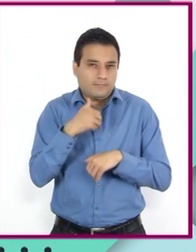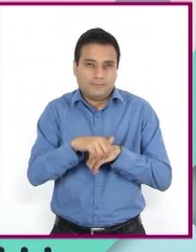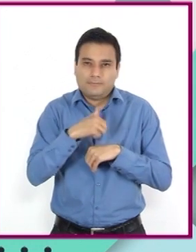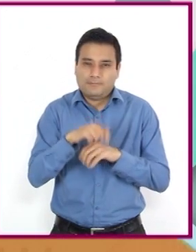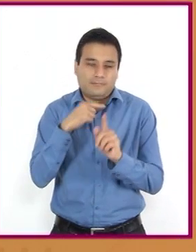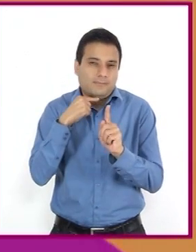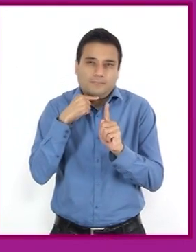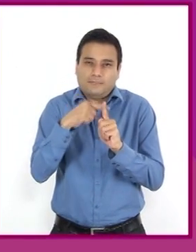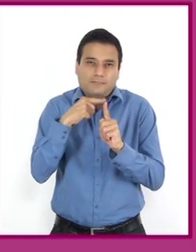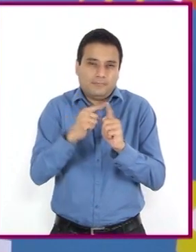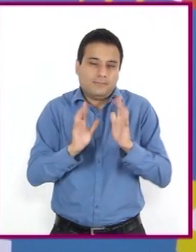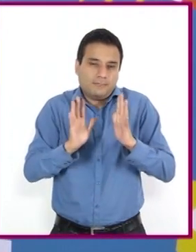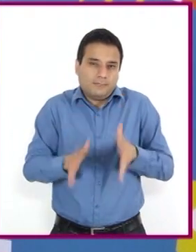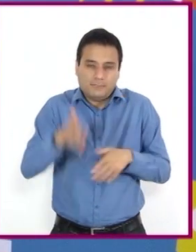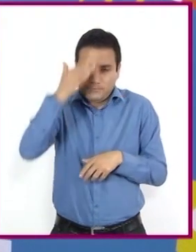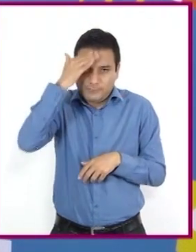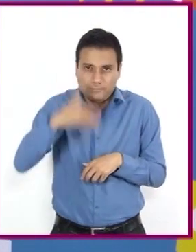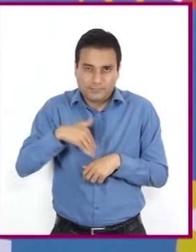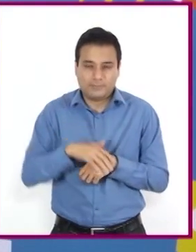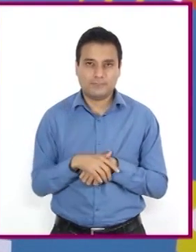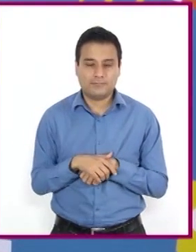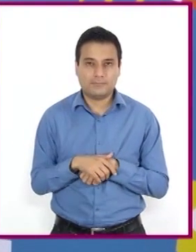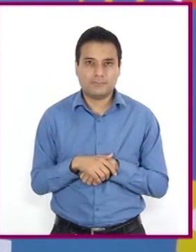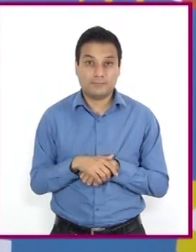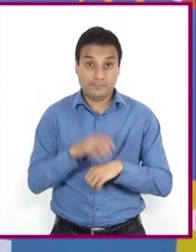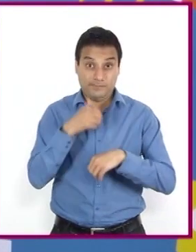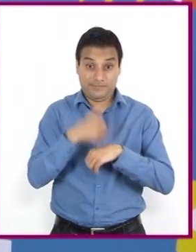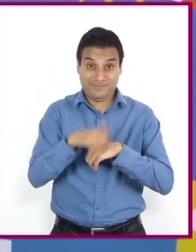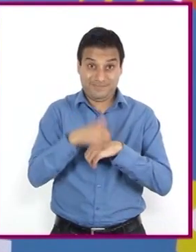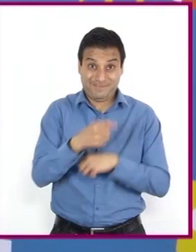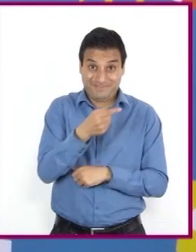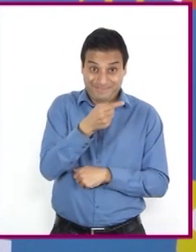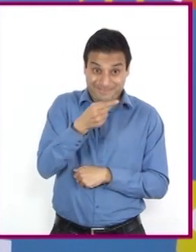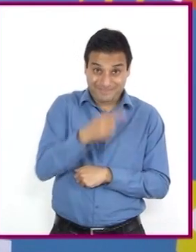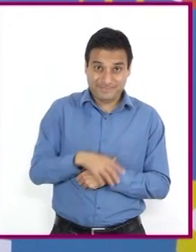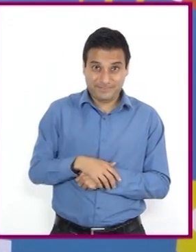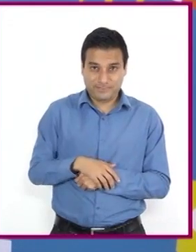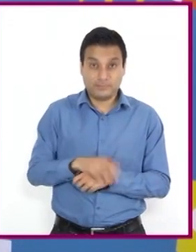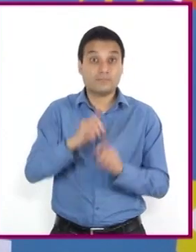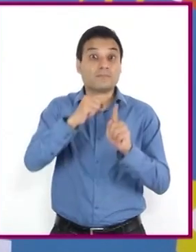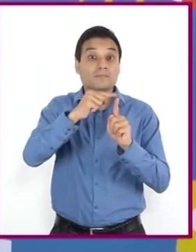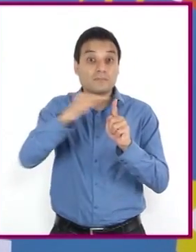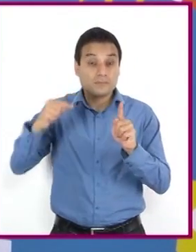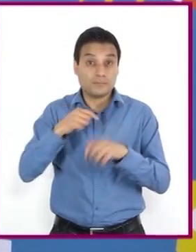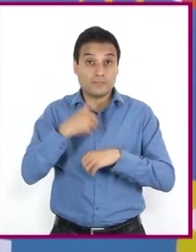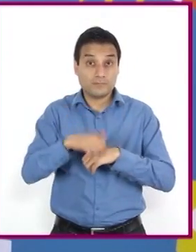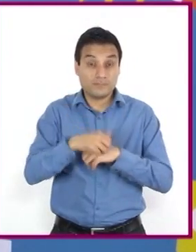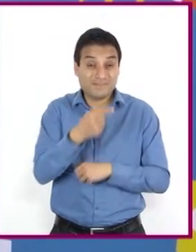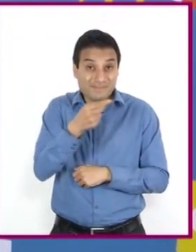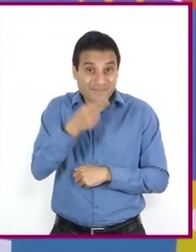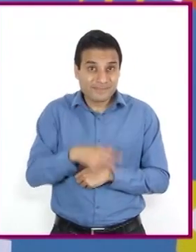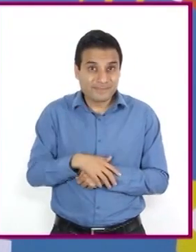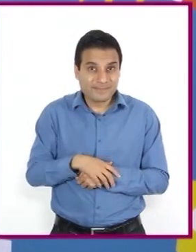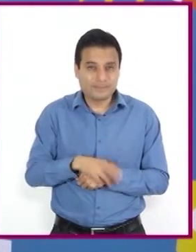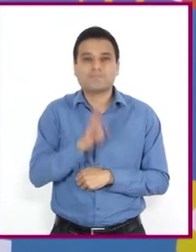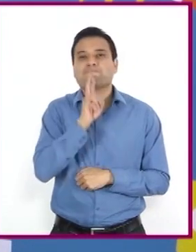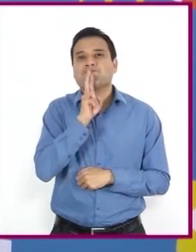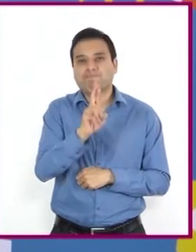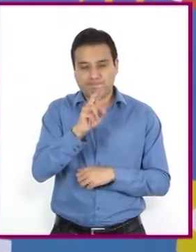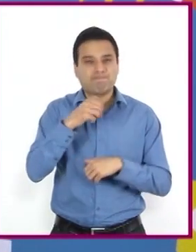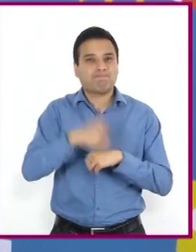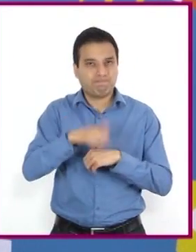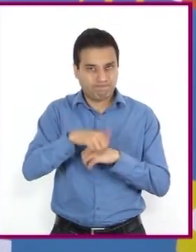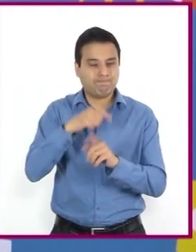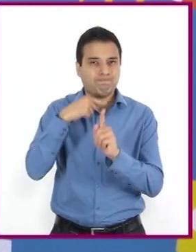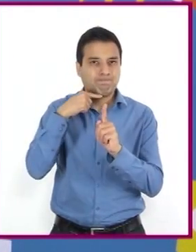positivo. Entonces, un número negativo entre otro negativo es un número positivo.